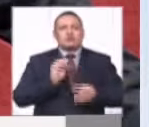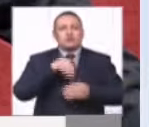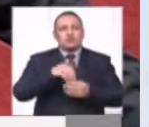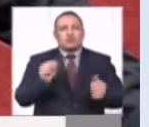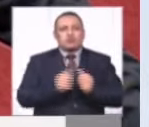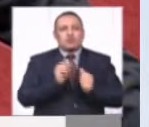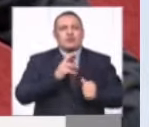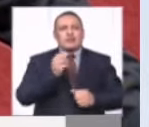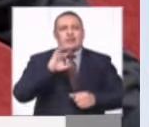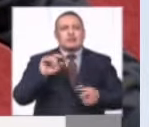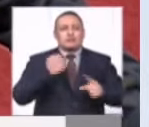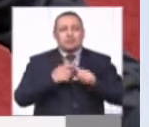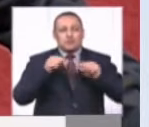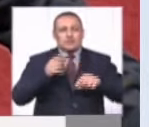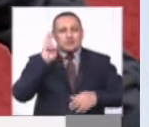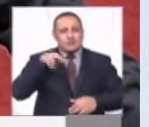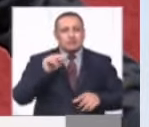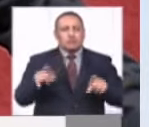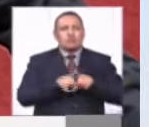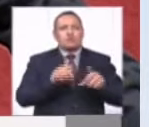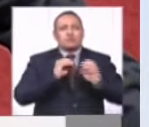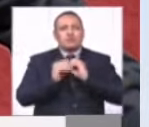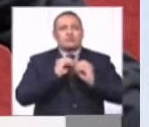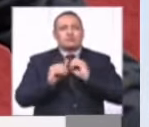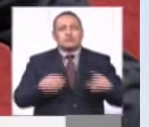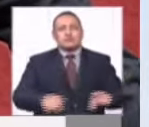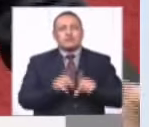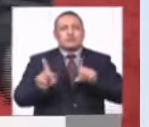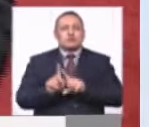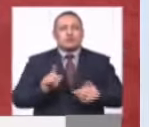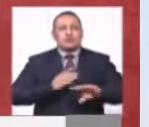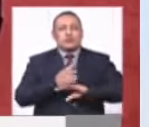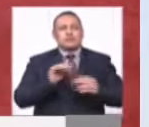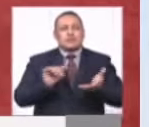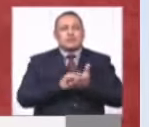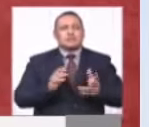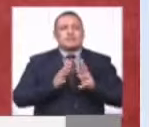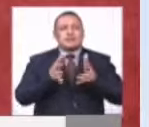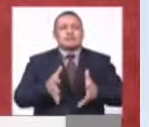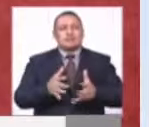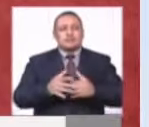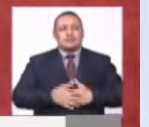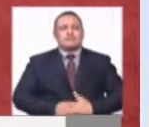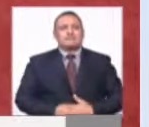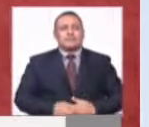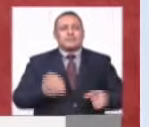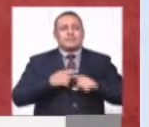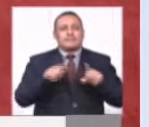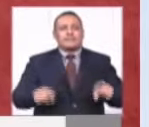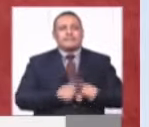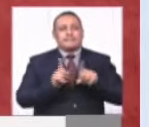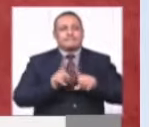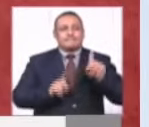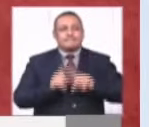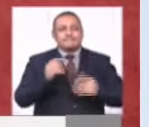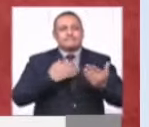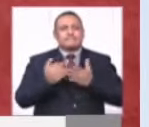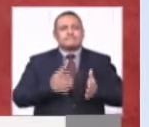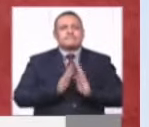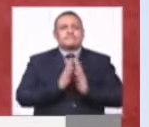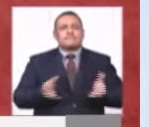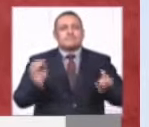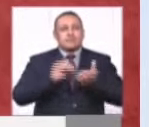en el ARC y que por estas razones de modificaciones ya no parece que se quedarían en el aire, ¿no? Es por eso que de alguna manera estamos